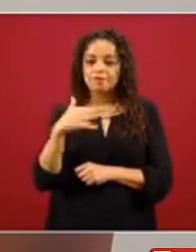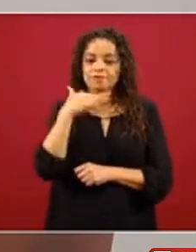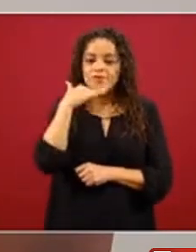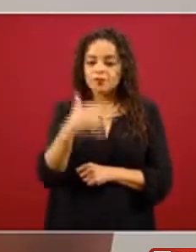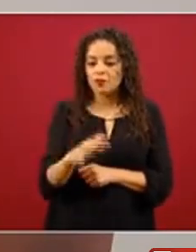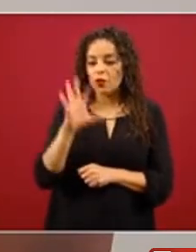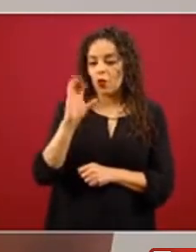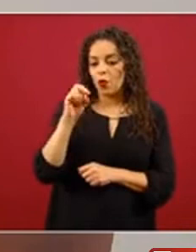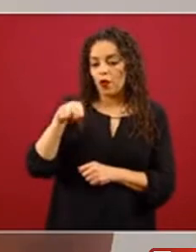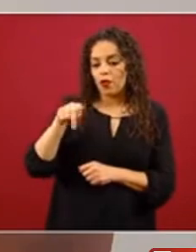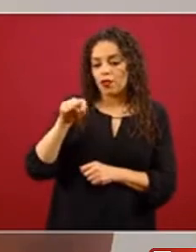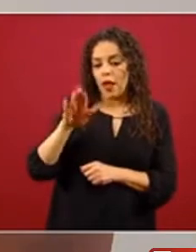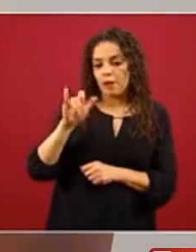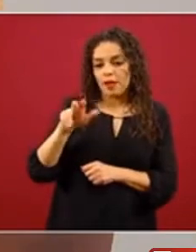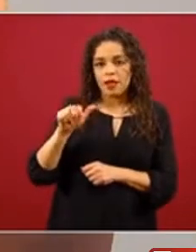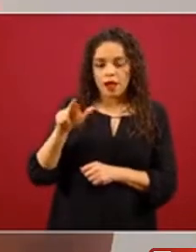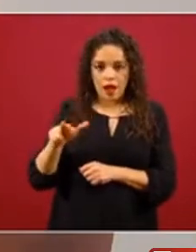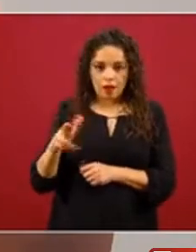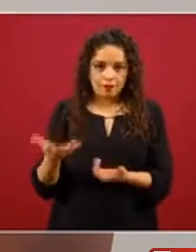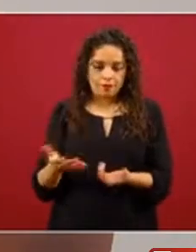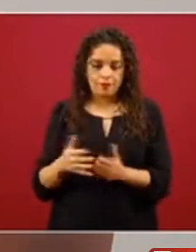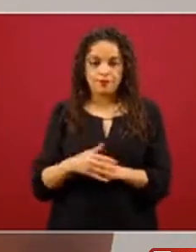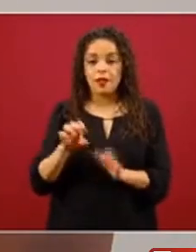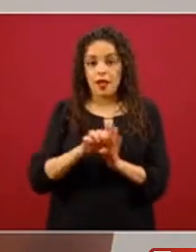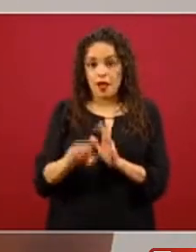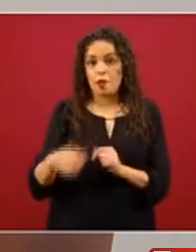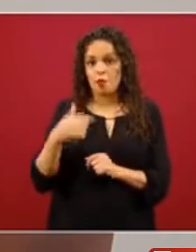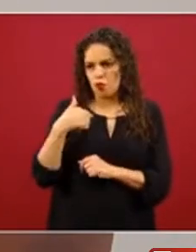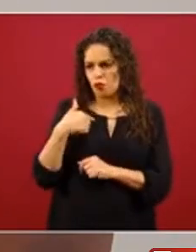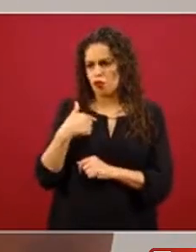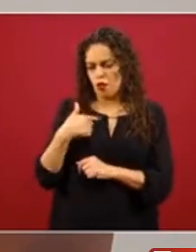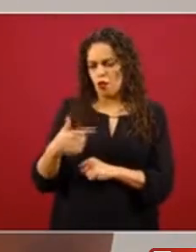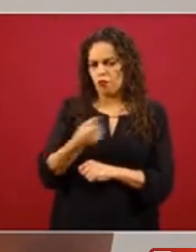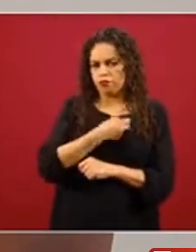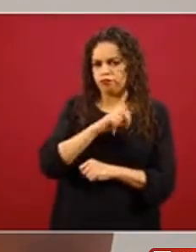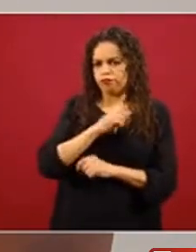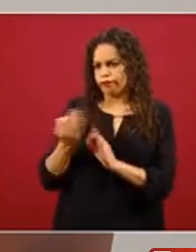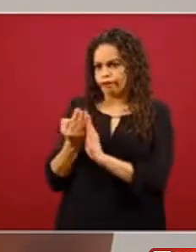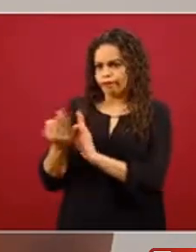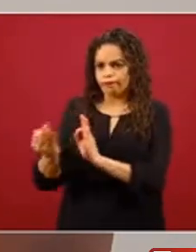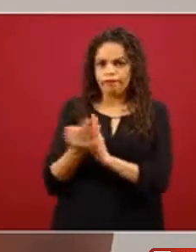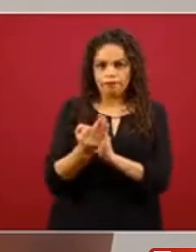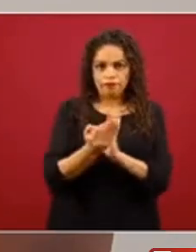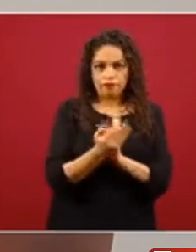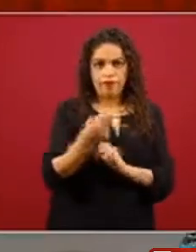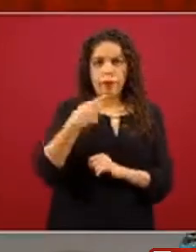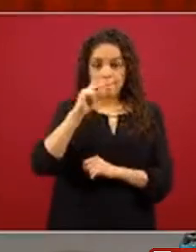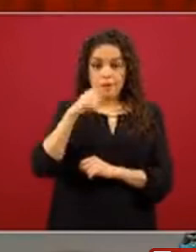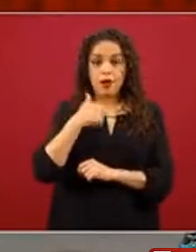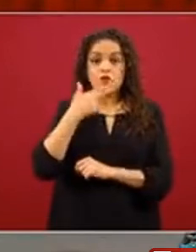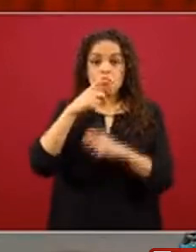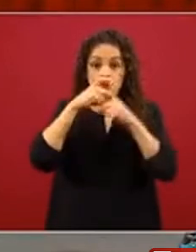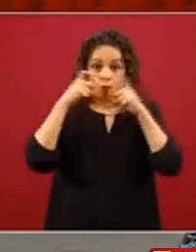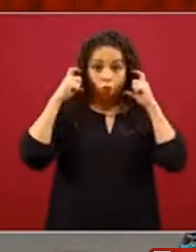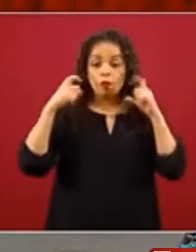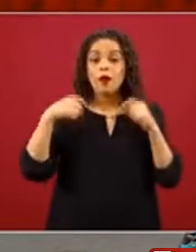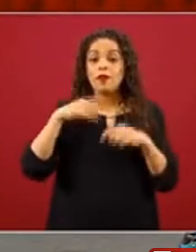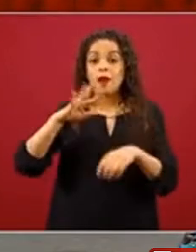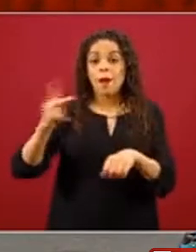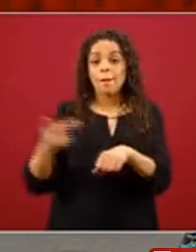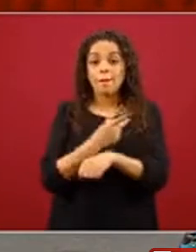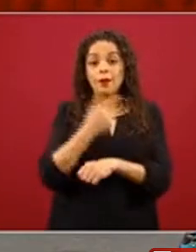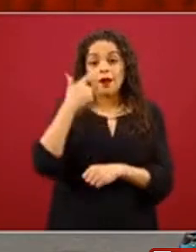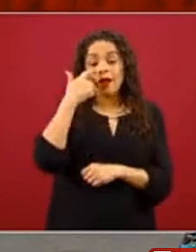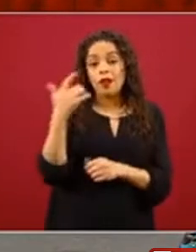traer este mecanismo, si estoy guardando una sana distancia, puedo tener un mayor riesgo en este punto. El siguiente es la